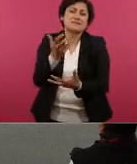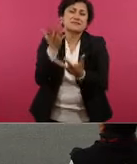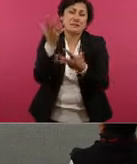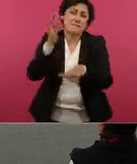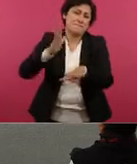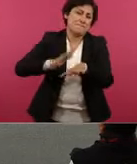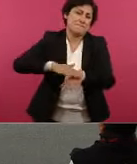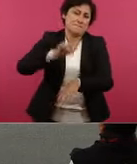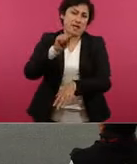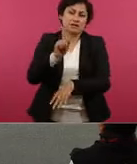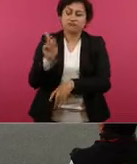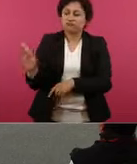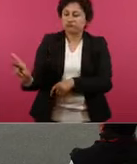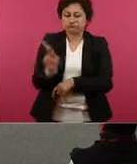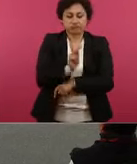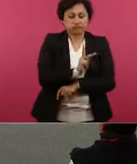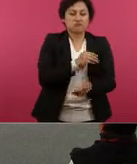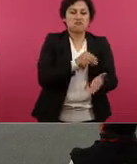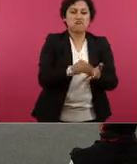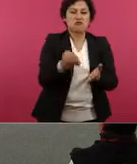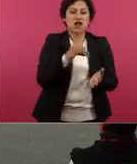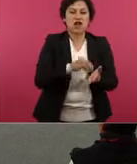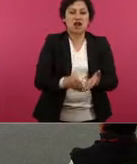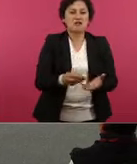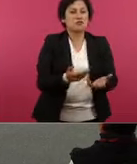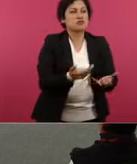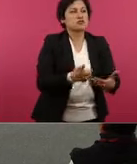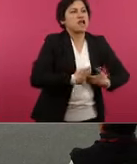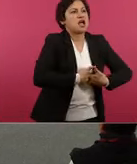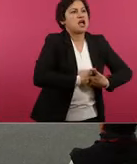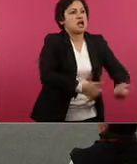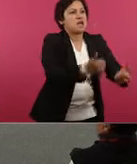como unos puercos hambrientos ansían el oro.